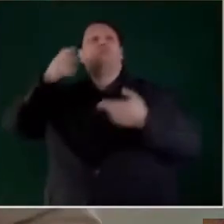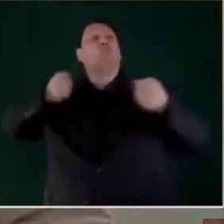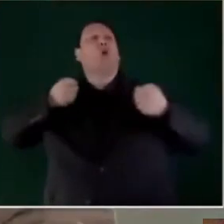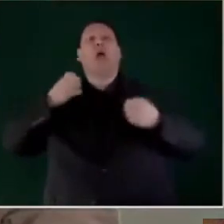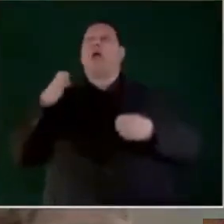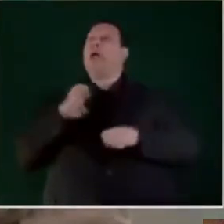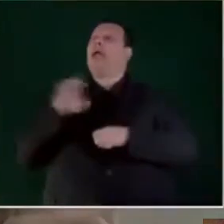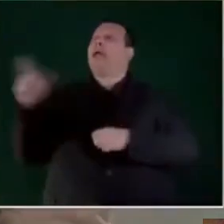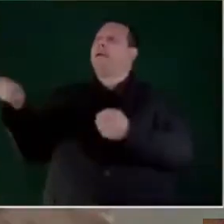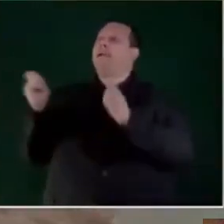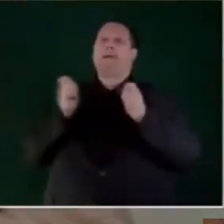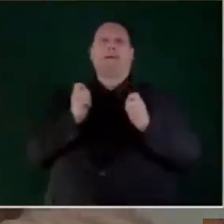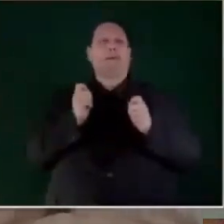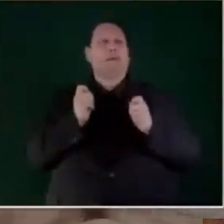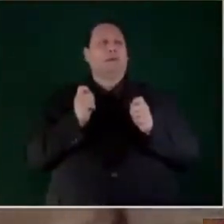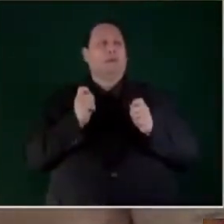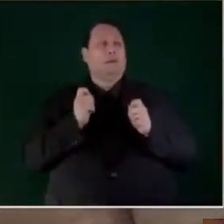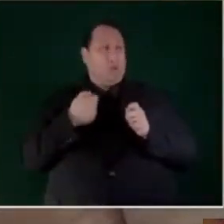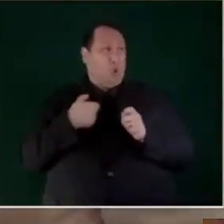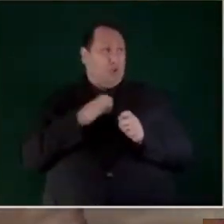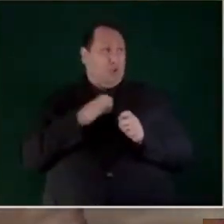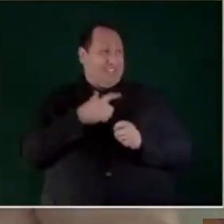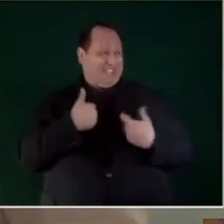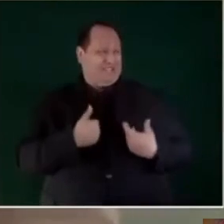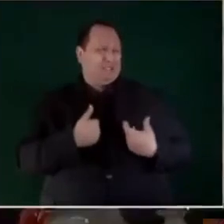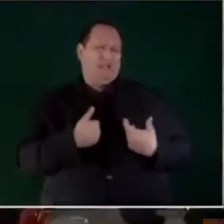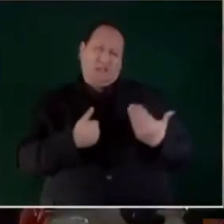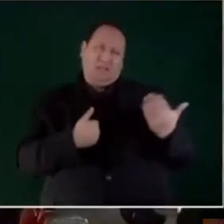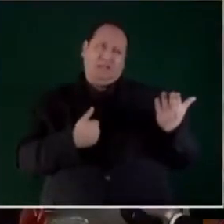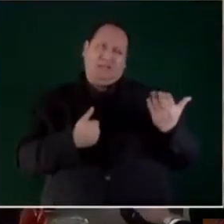dirigentes, nos ofrecieron